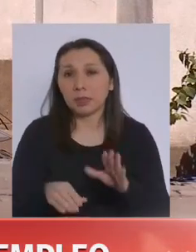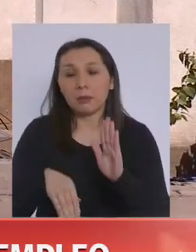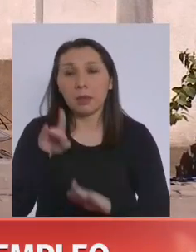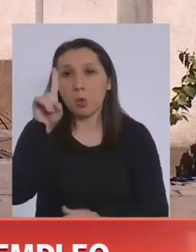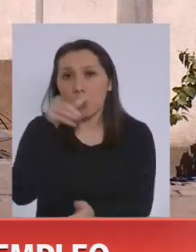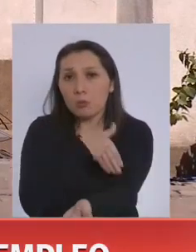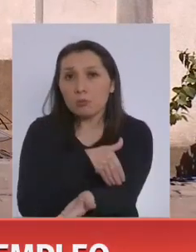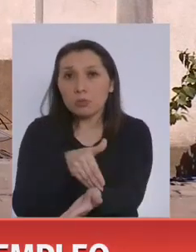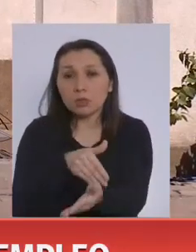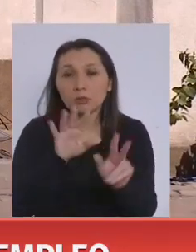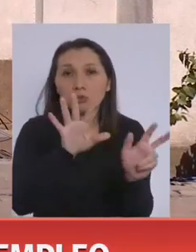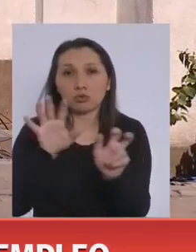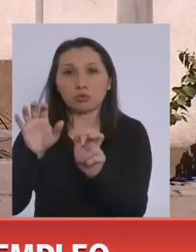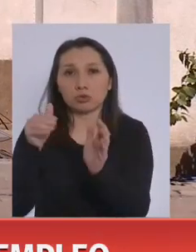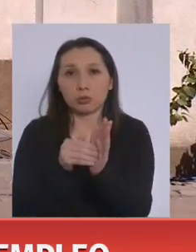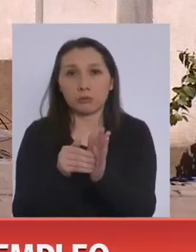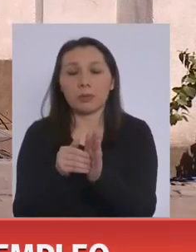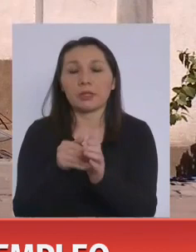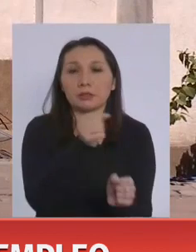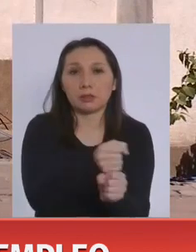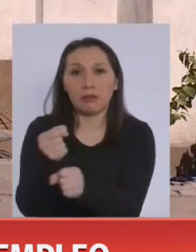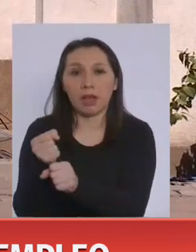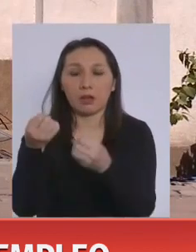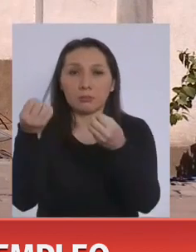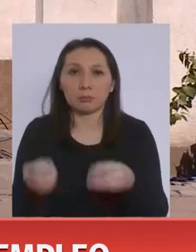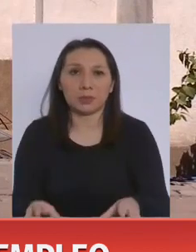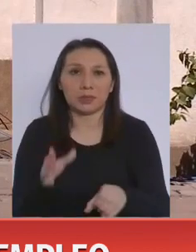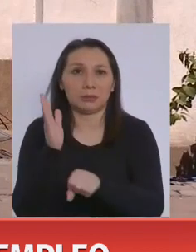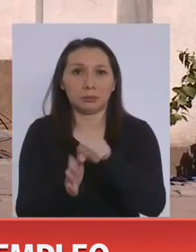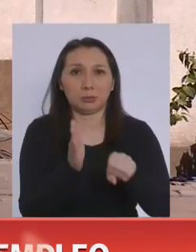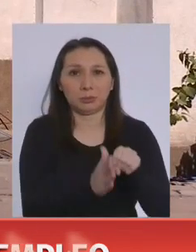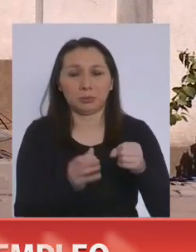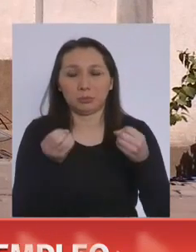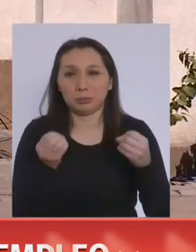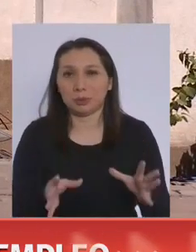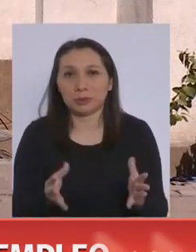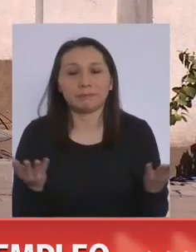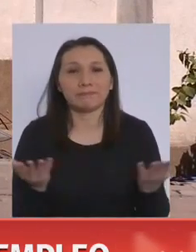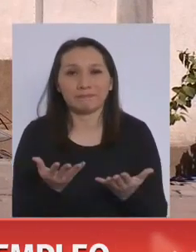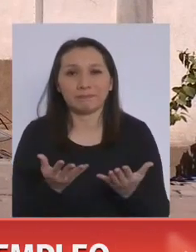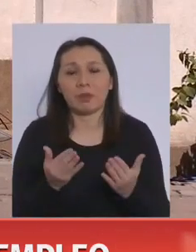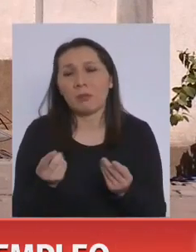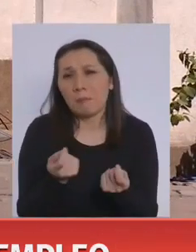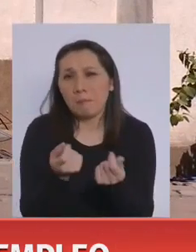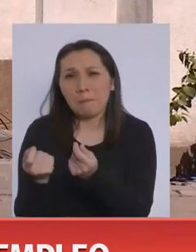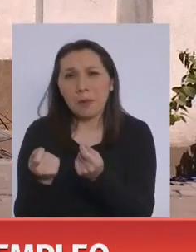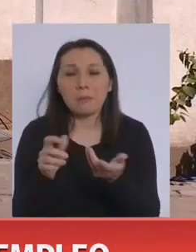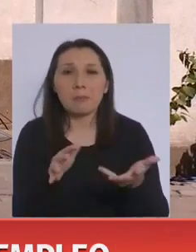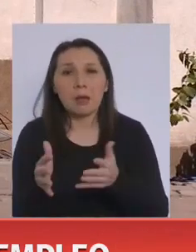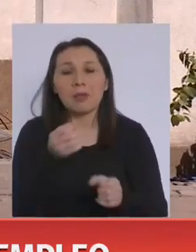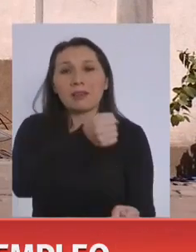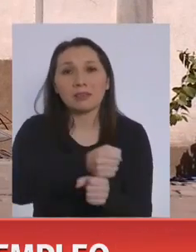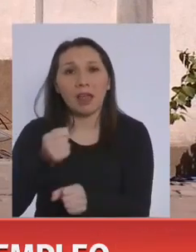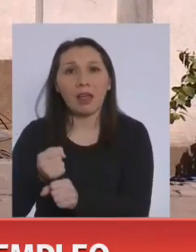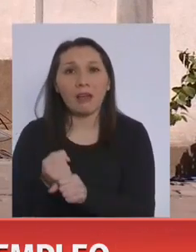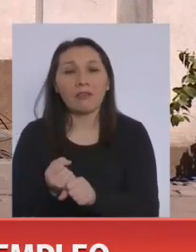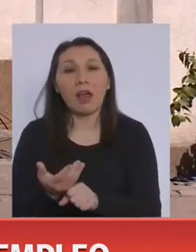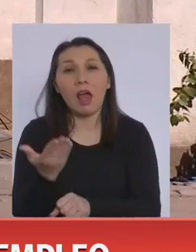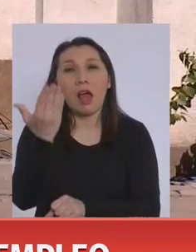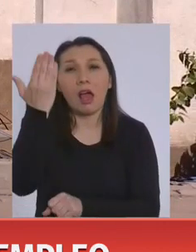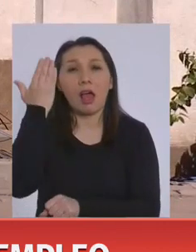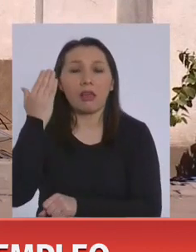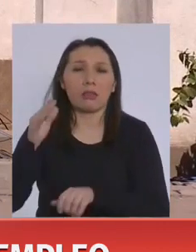de 1.800.000 empleos, que son equivalentes a los empleos que con